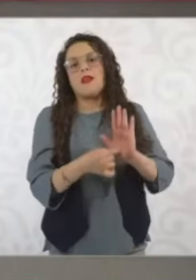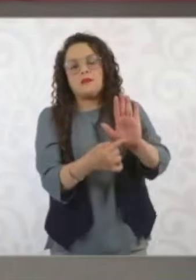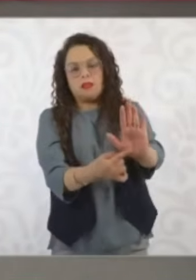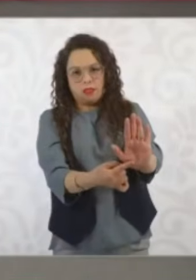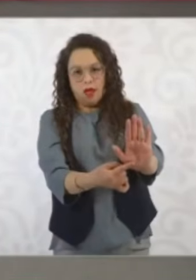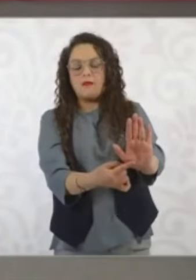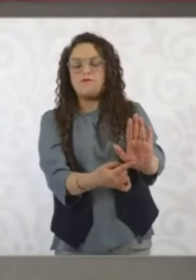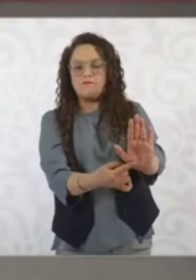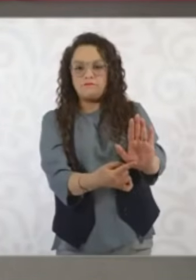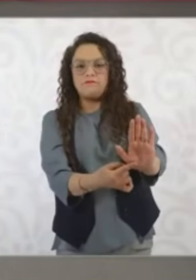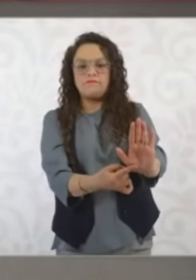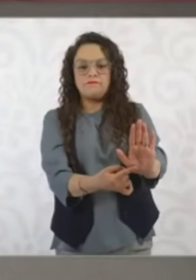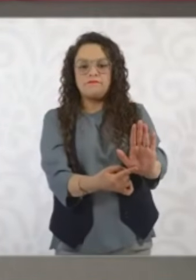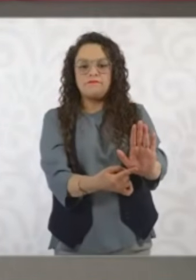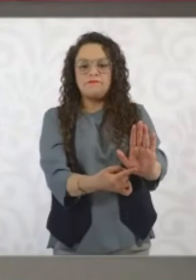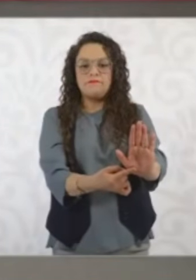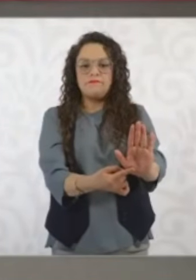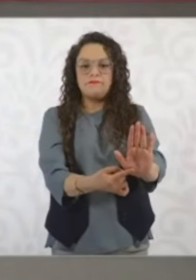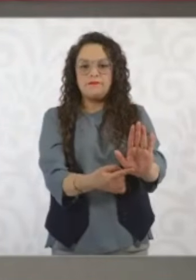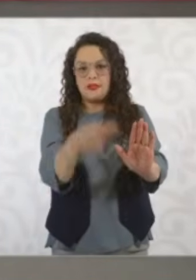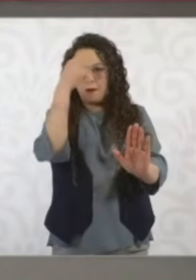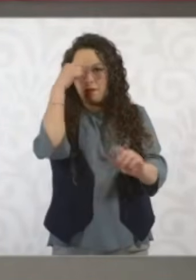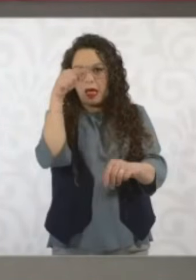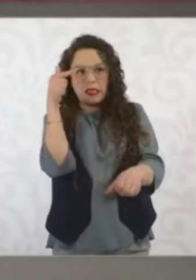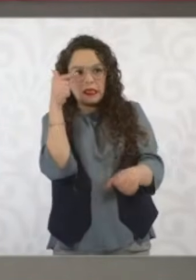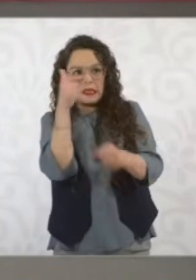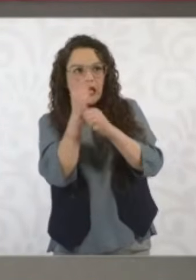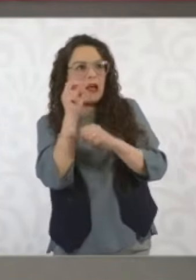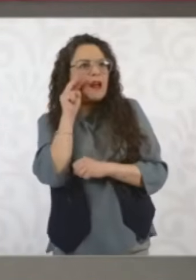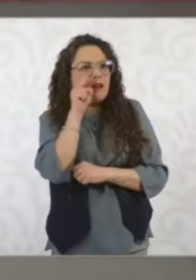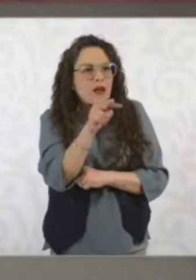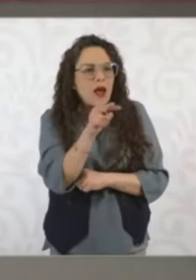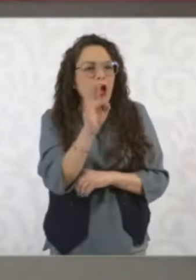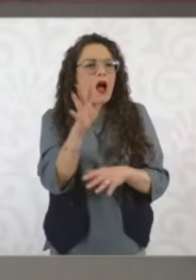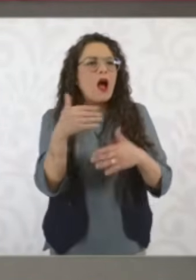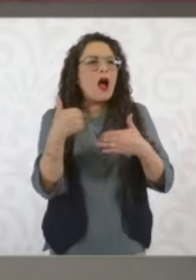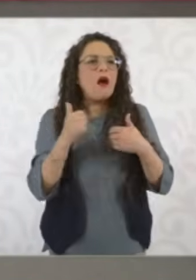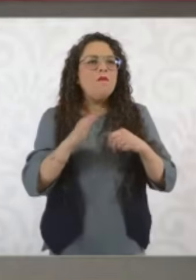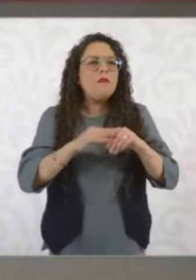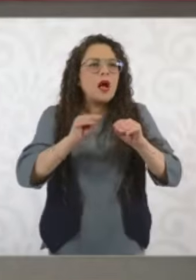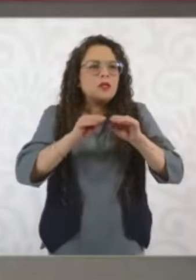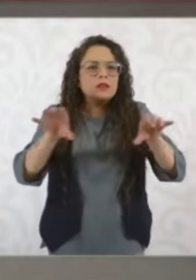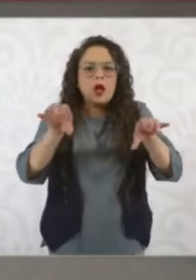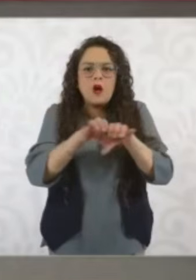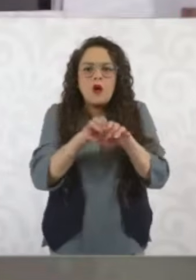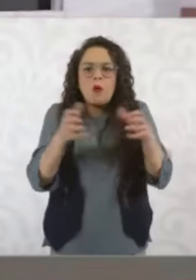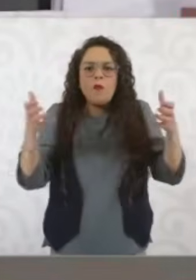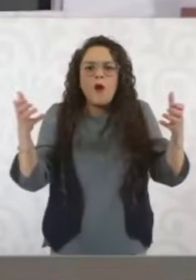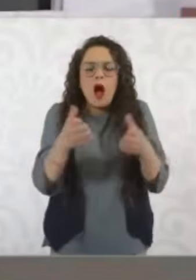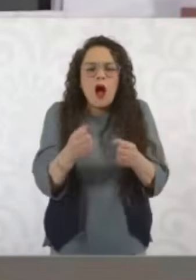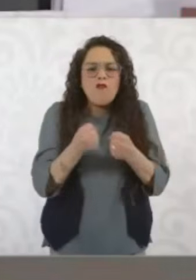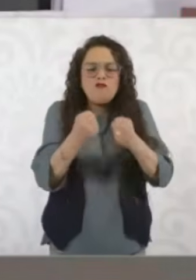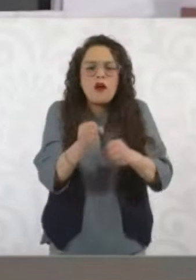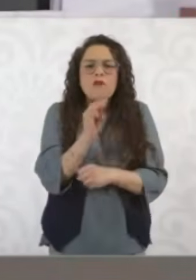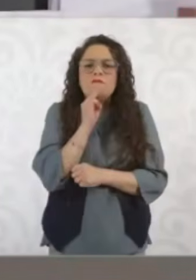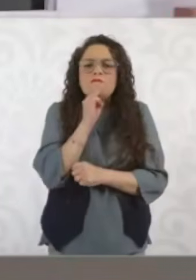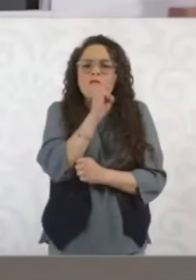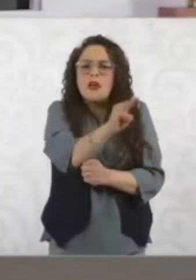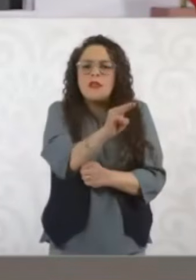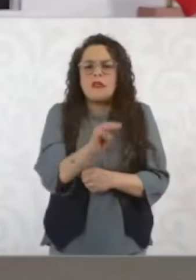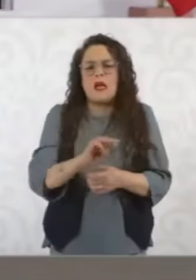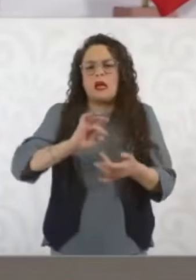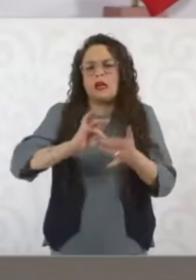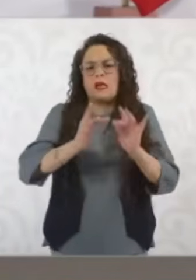tiene que ver con cómo funciona este flujo de información. Entonces, ¿de dónde se retoman muchas veces